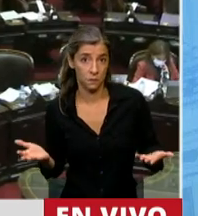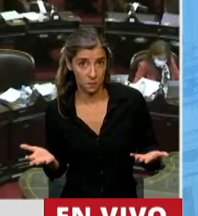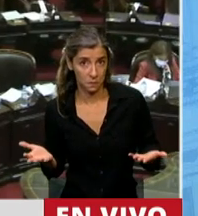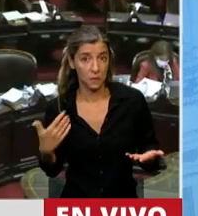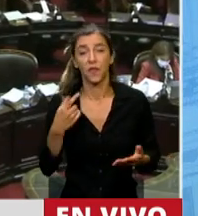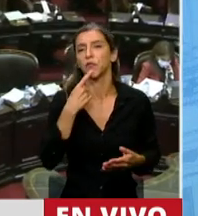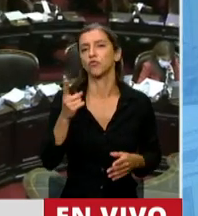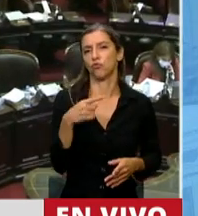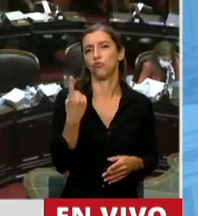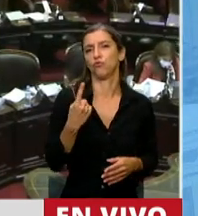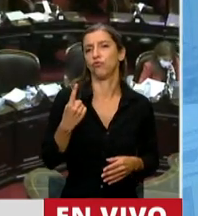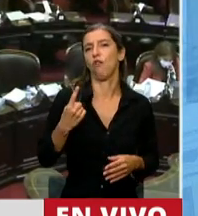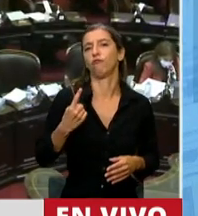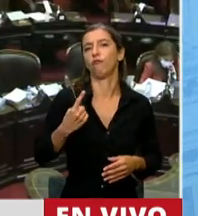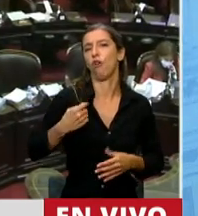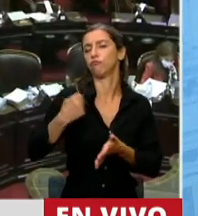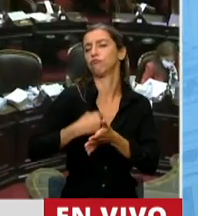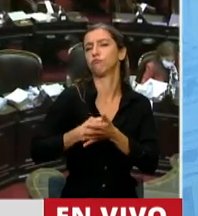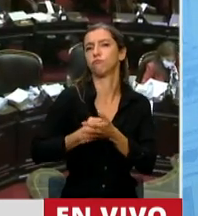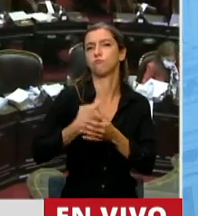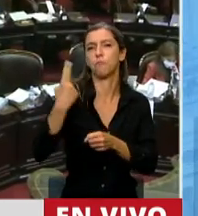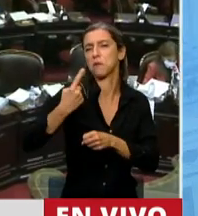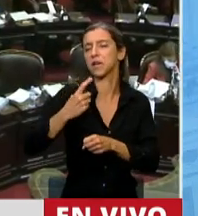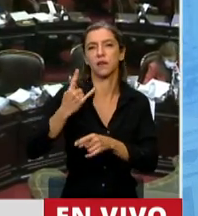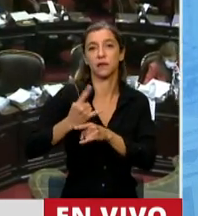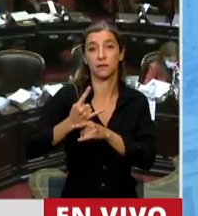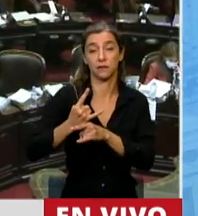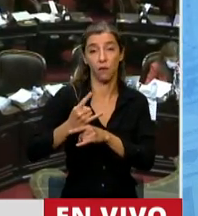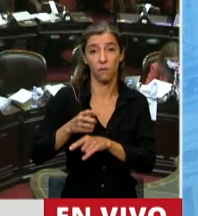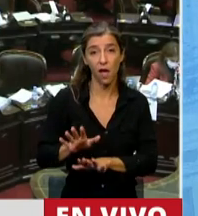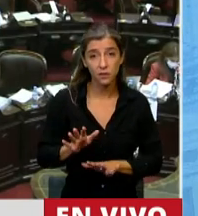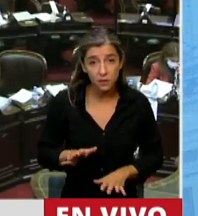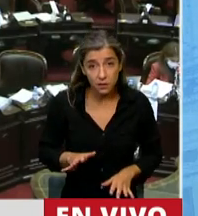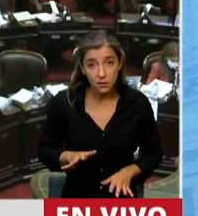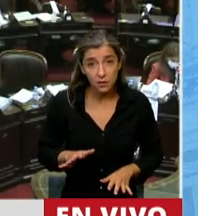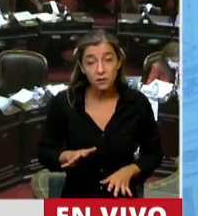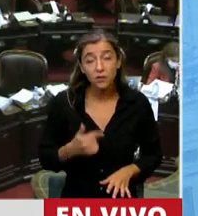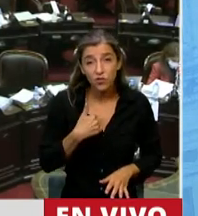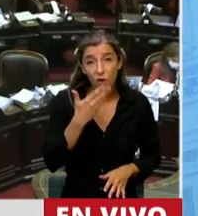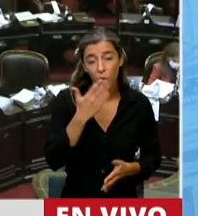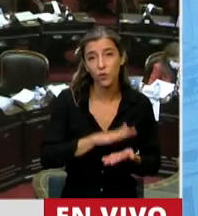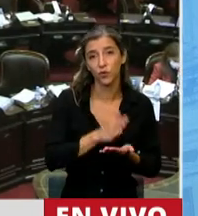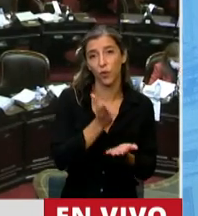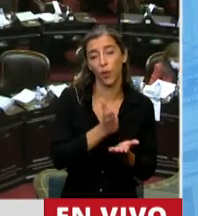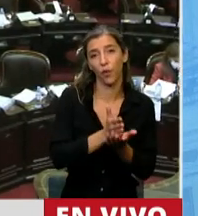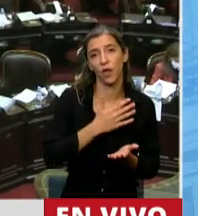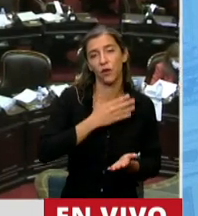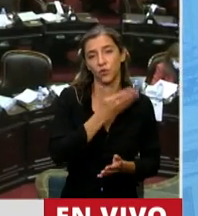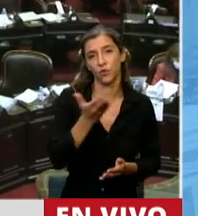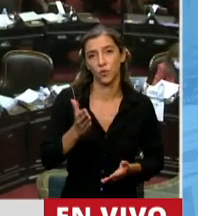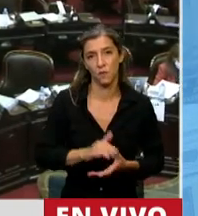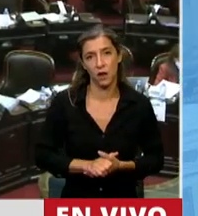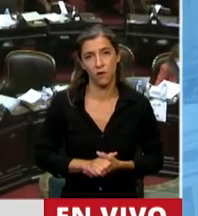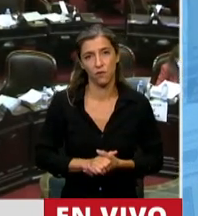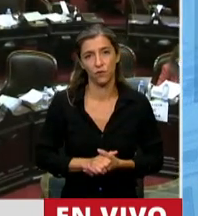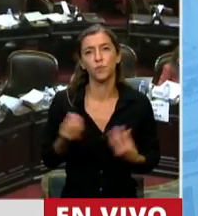pioneros de los derechos humanos? Eso hace a la dignidad de las personas, de los derechos humanos. No tenía por qué partidizarlo.